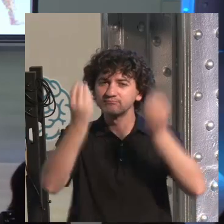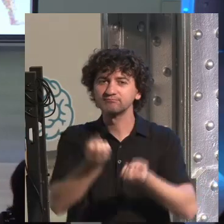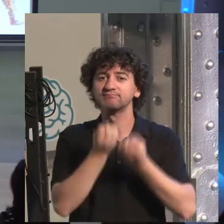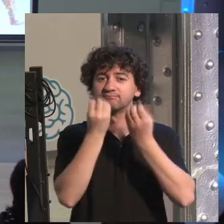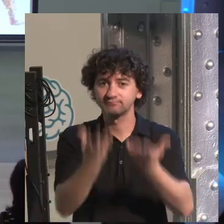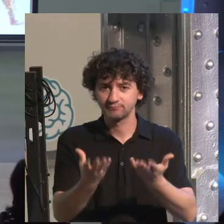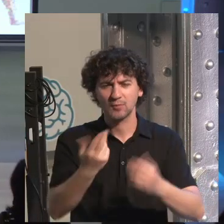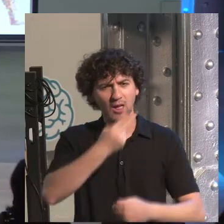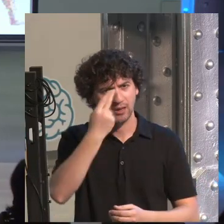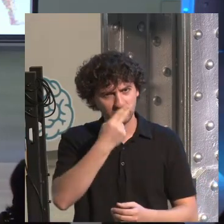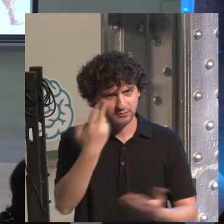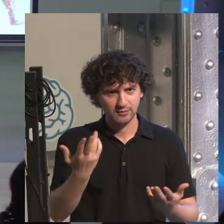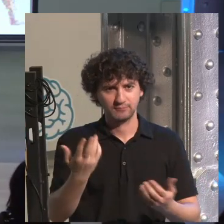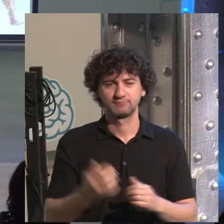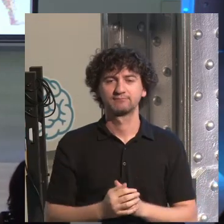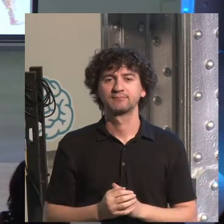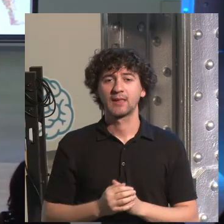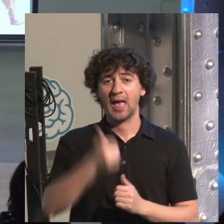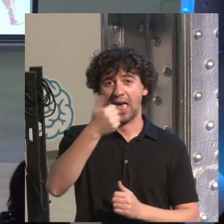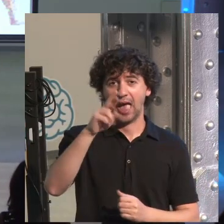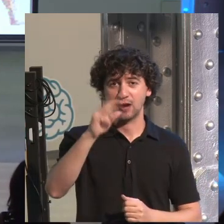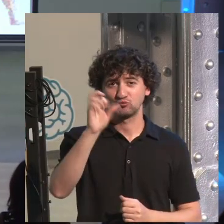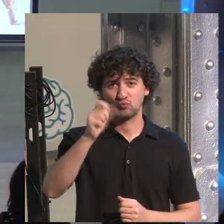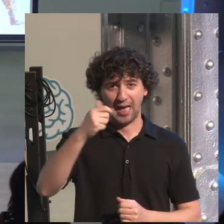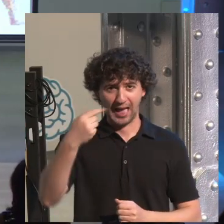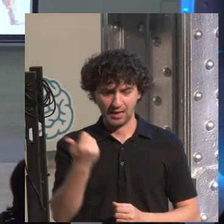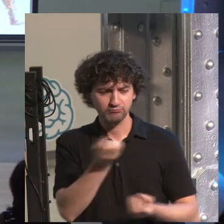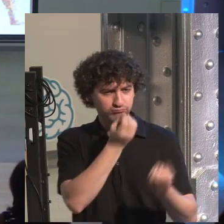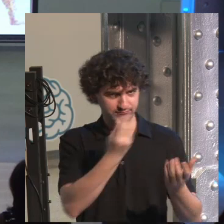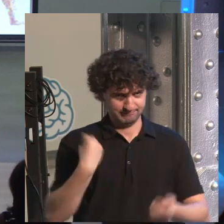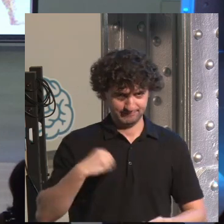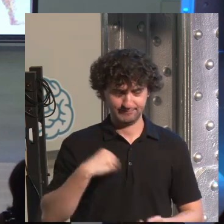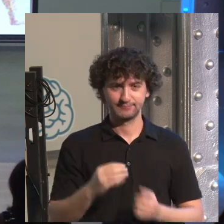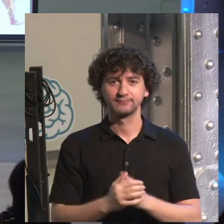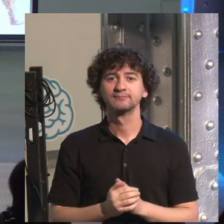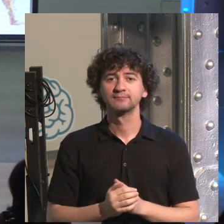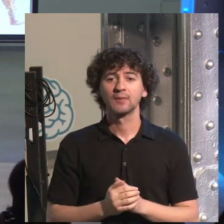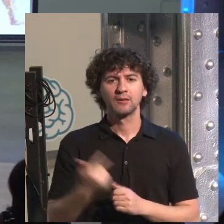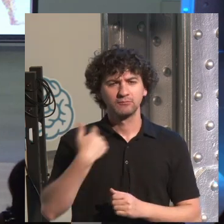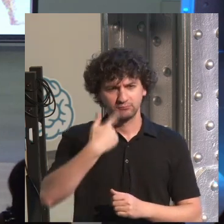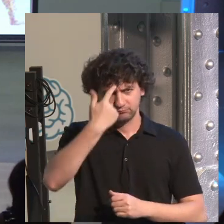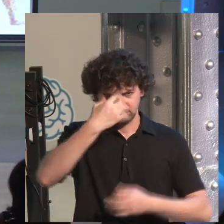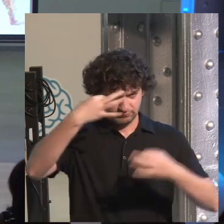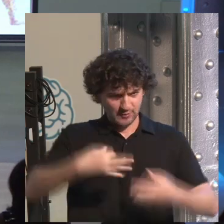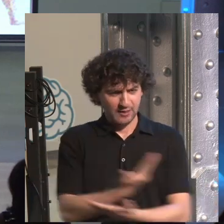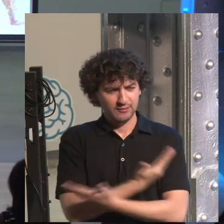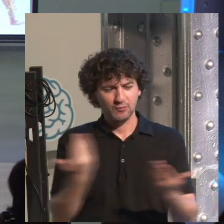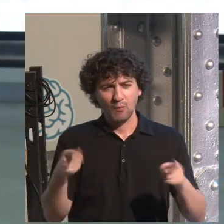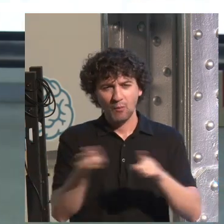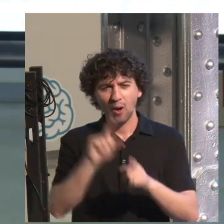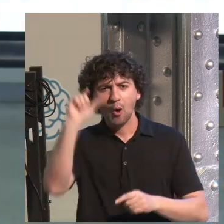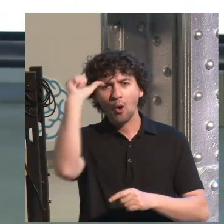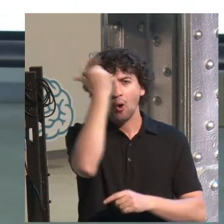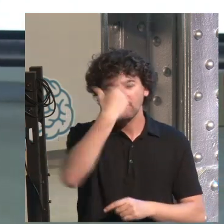creo que igual es interesante para Arzuaga, estoy convencida de que estamos redefiniendo quiénes somos